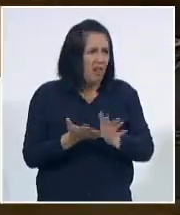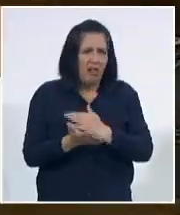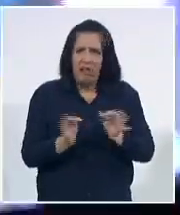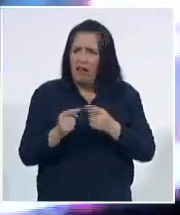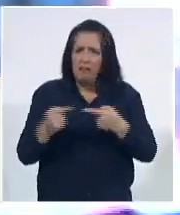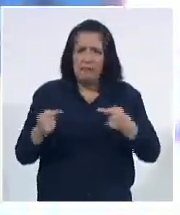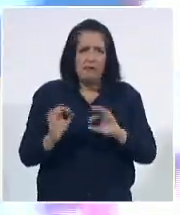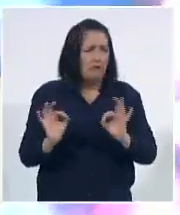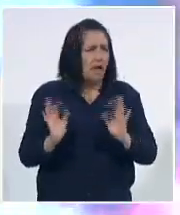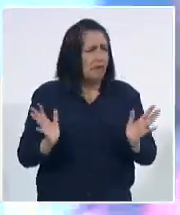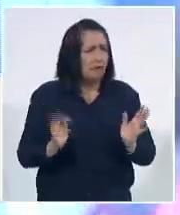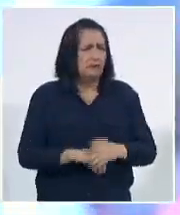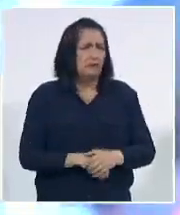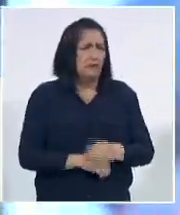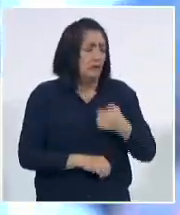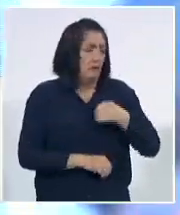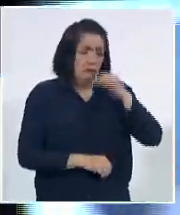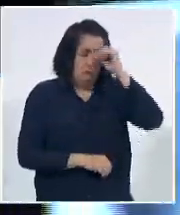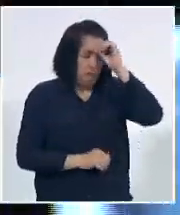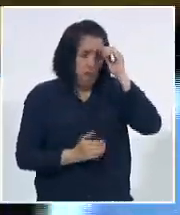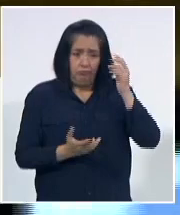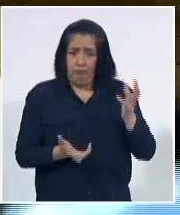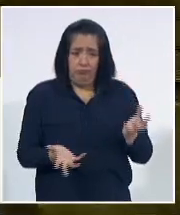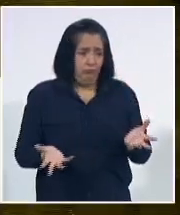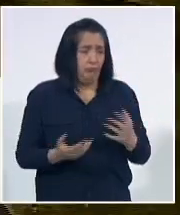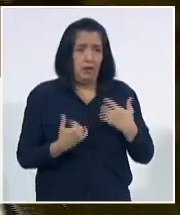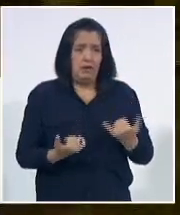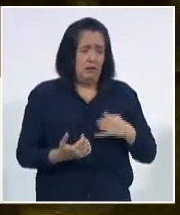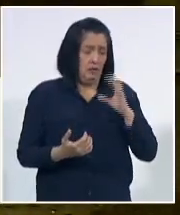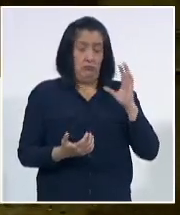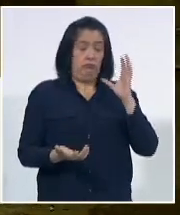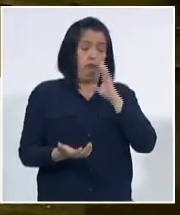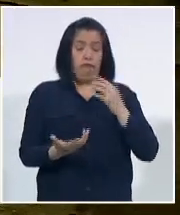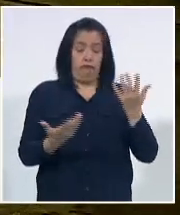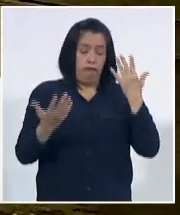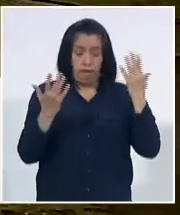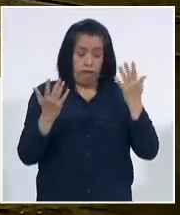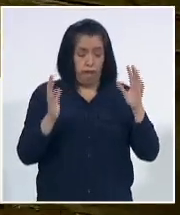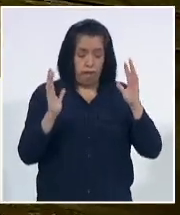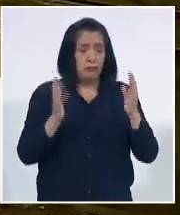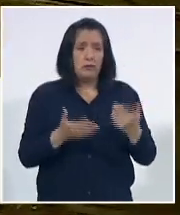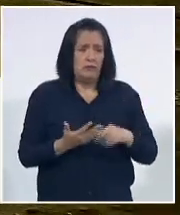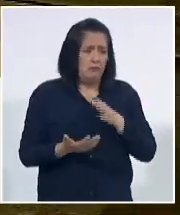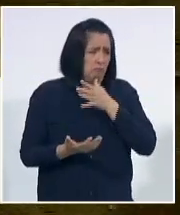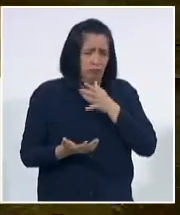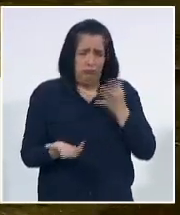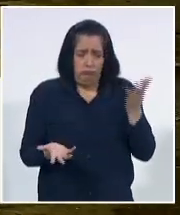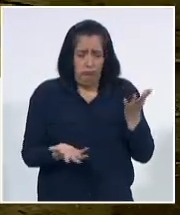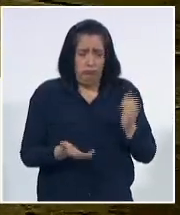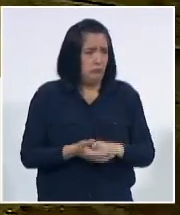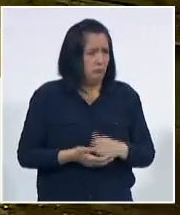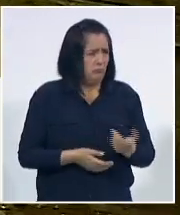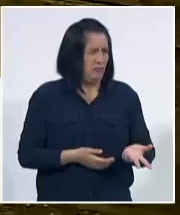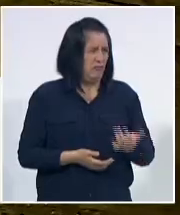conocidos. No sé bien eso, o sea, yo ahorita estoy desconcertada, no sé, ¿me entiendes? No sé, todo